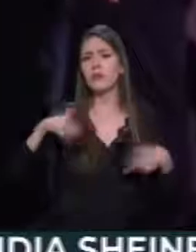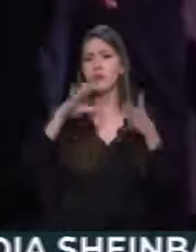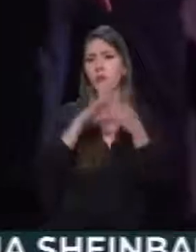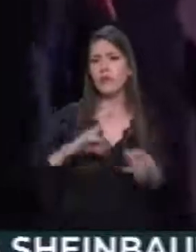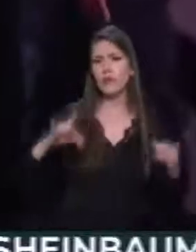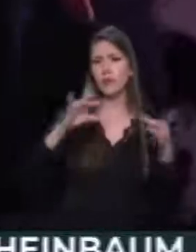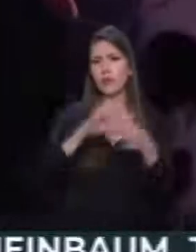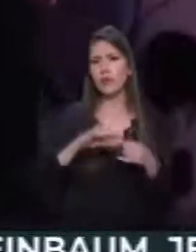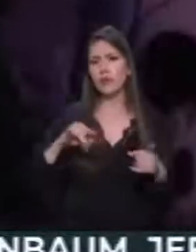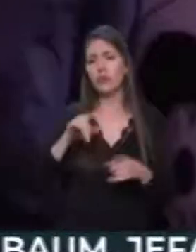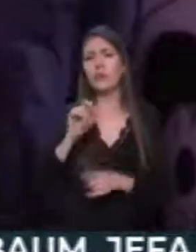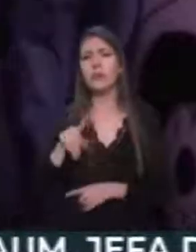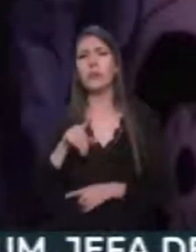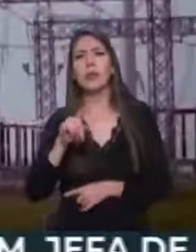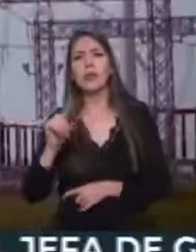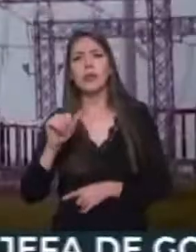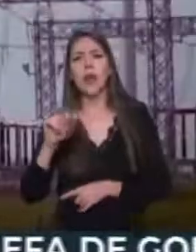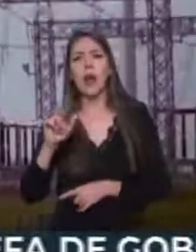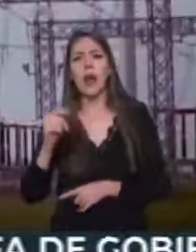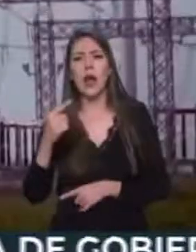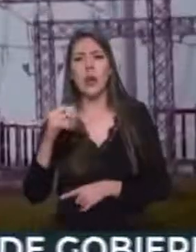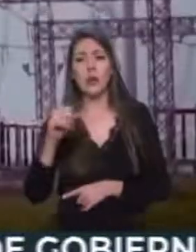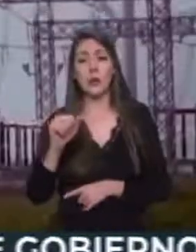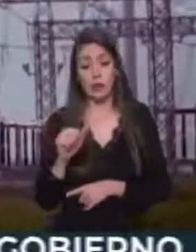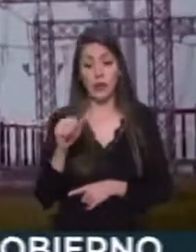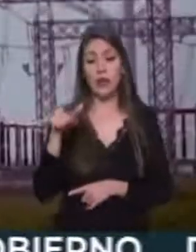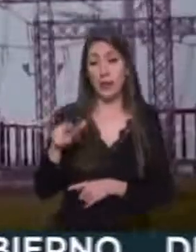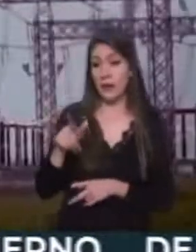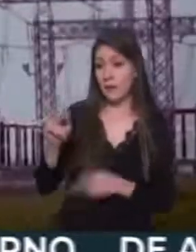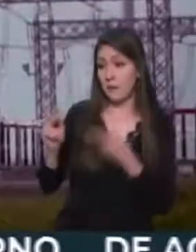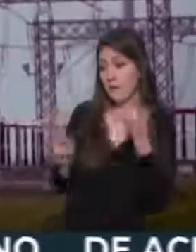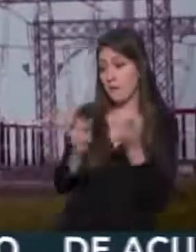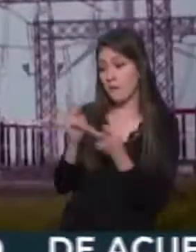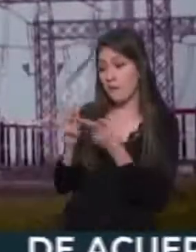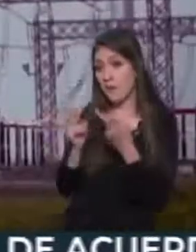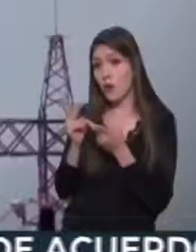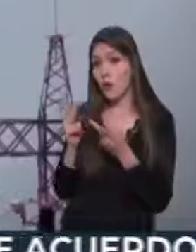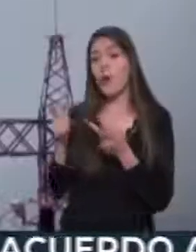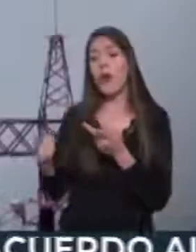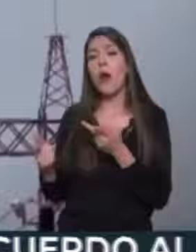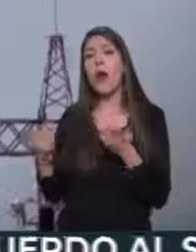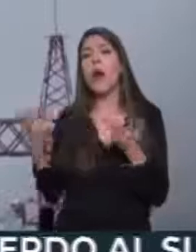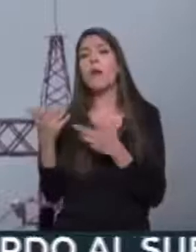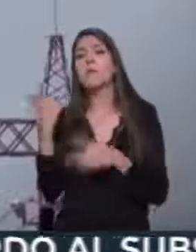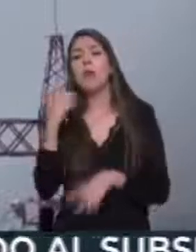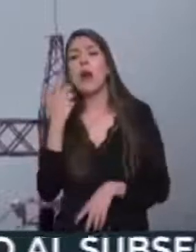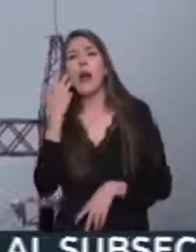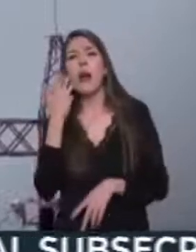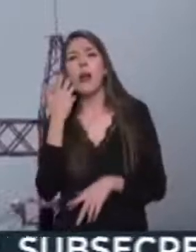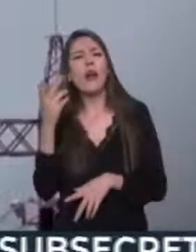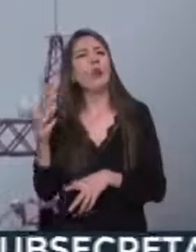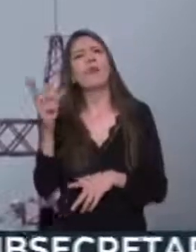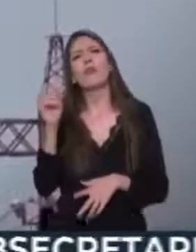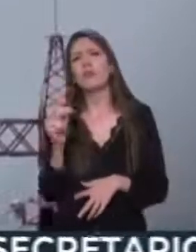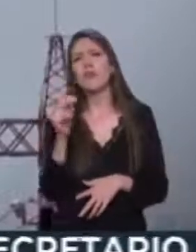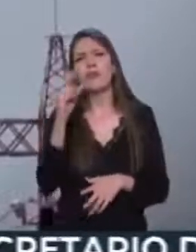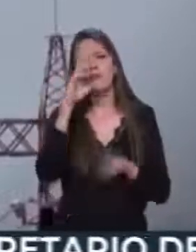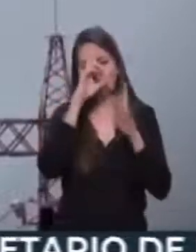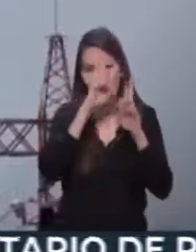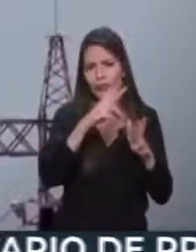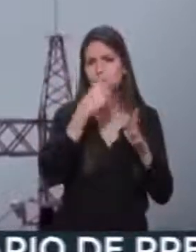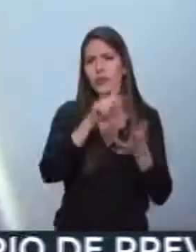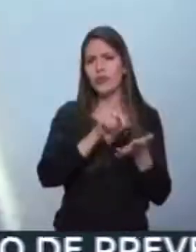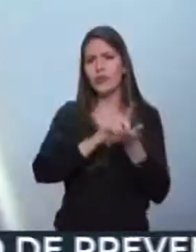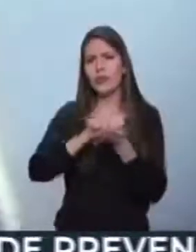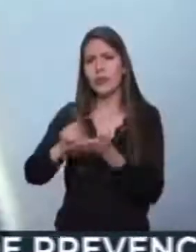Juchitán de Zaragoza en términos de que la consulta fue realizada de forma tendenciosa, violando derechos establecidos en